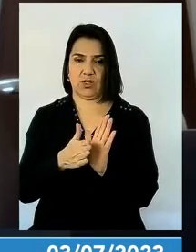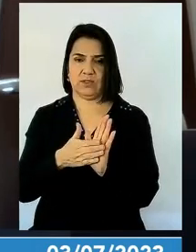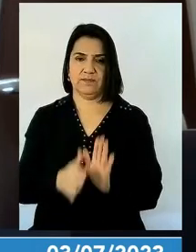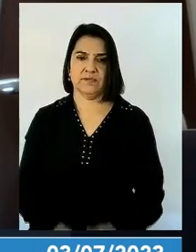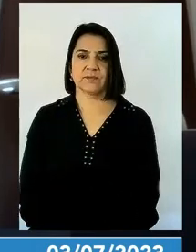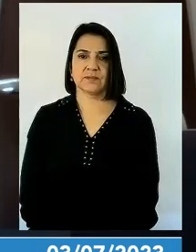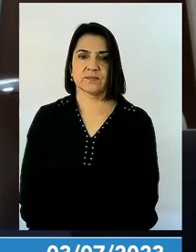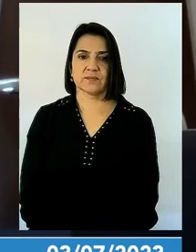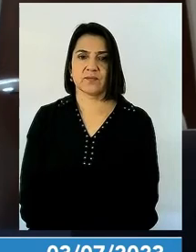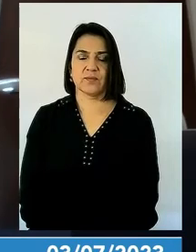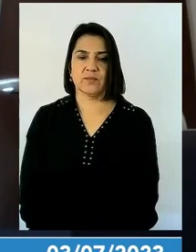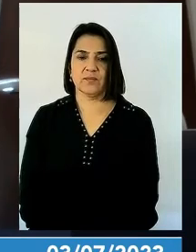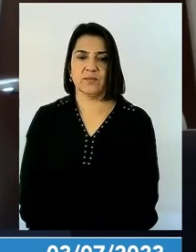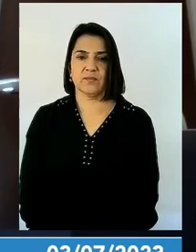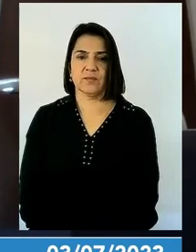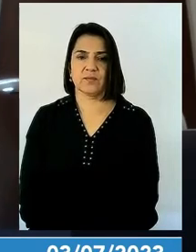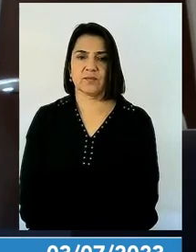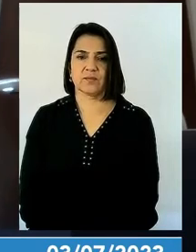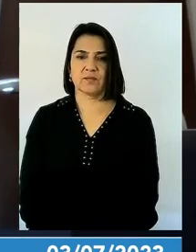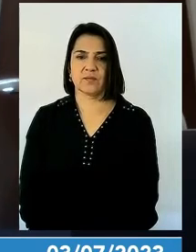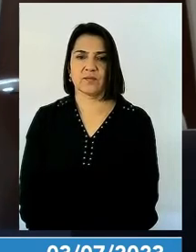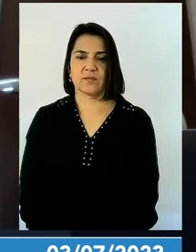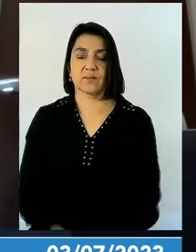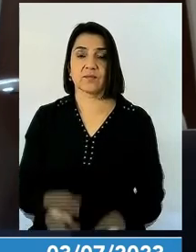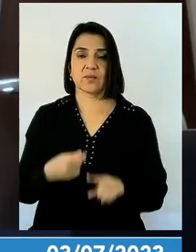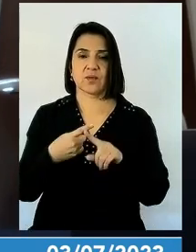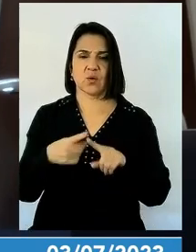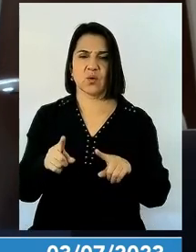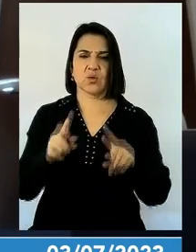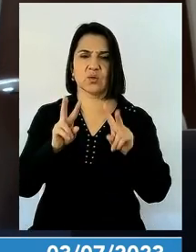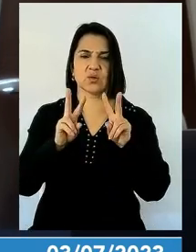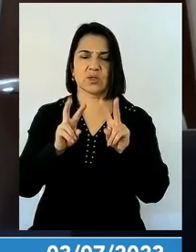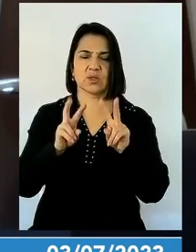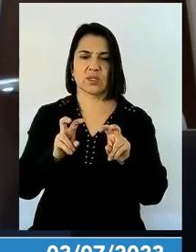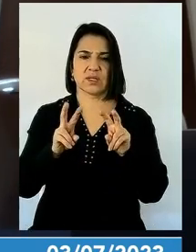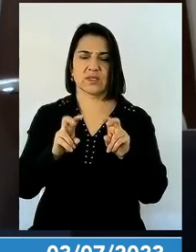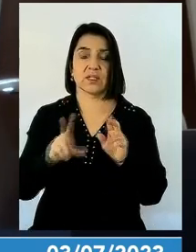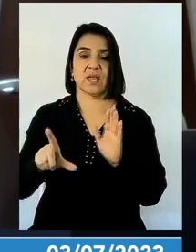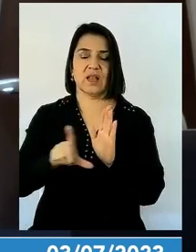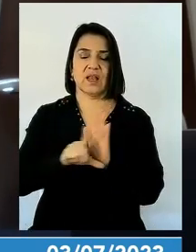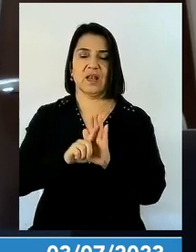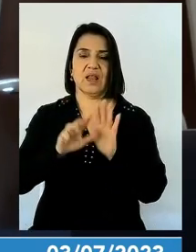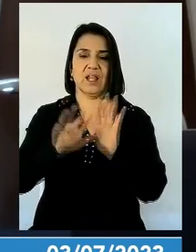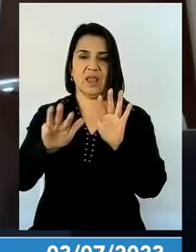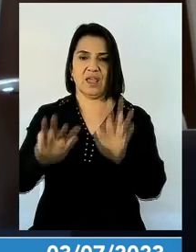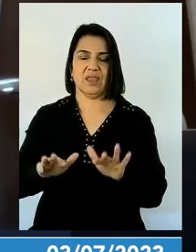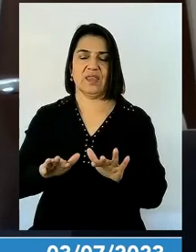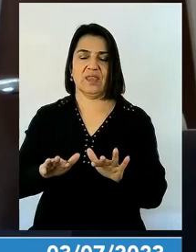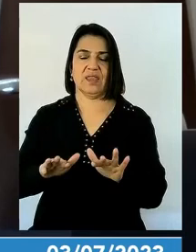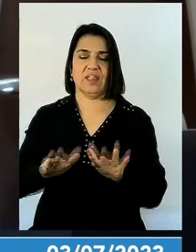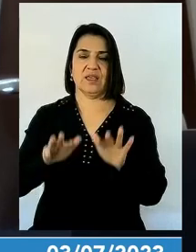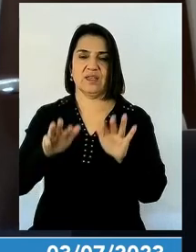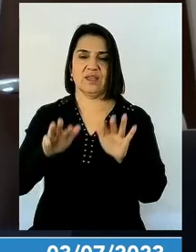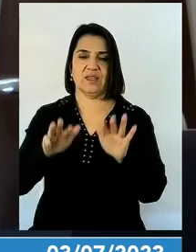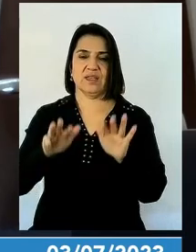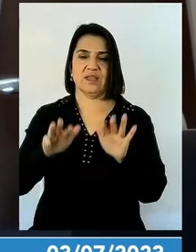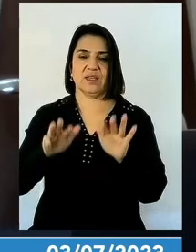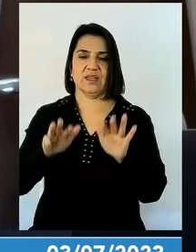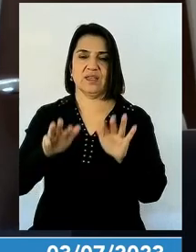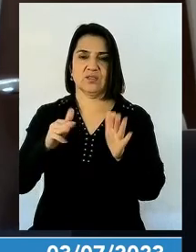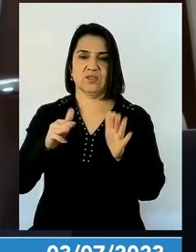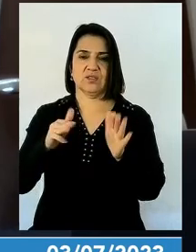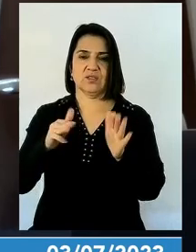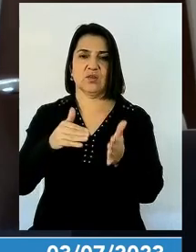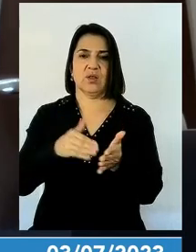El siguiente está relacionado con respecto, digamos, a la ley 19.650, que es la ley de urgencia. La ley de urgencia,